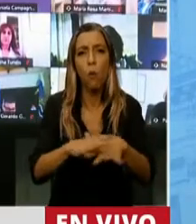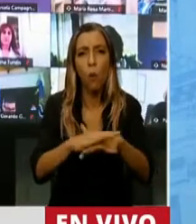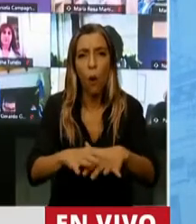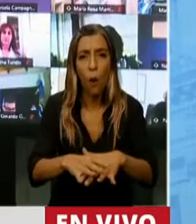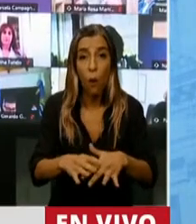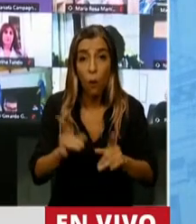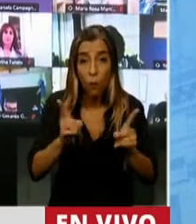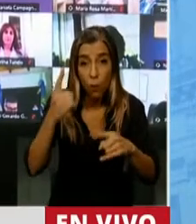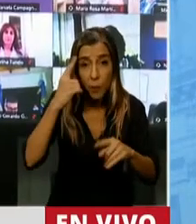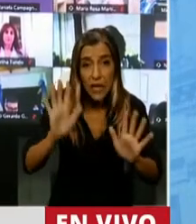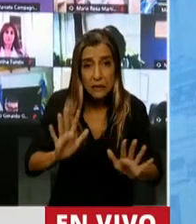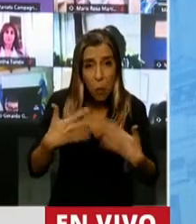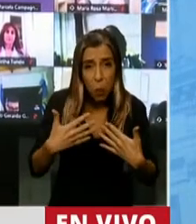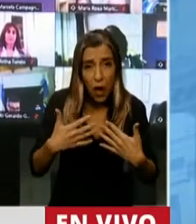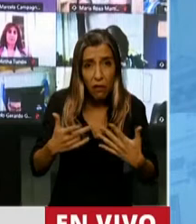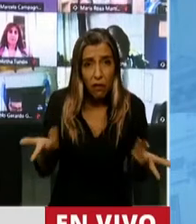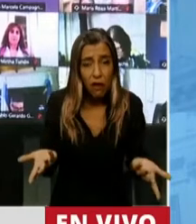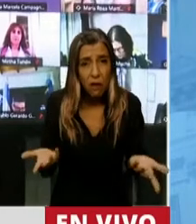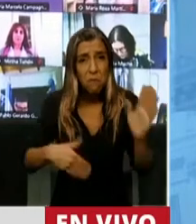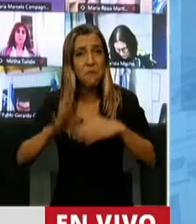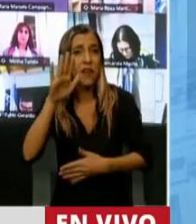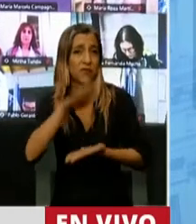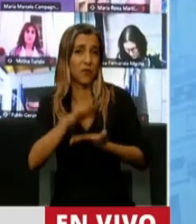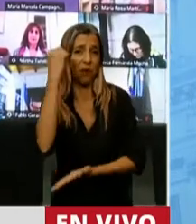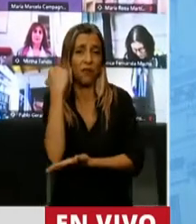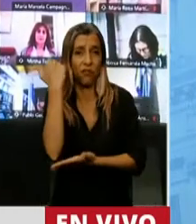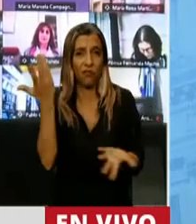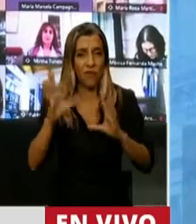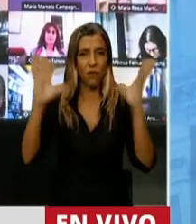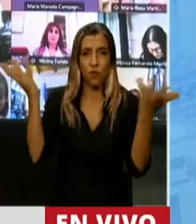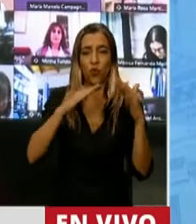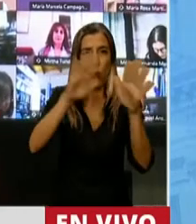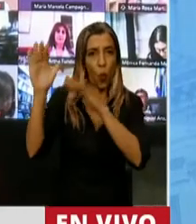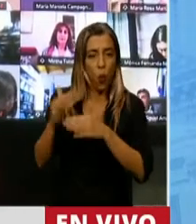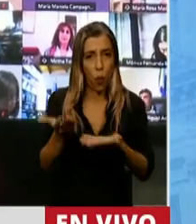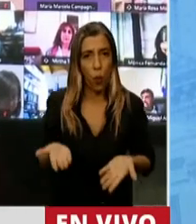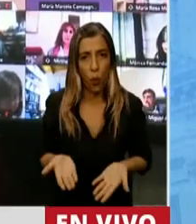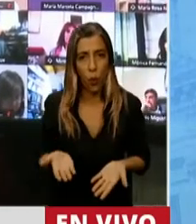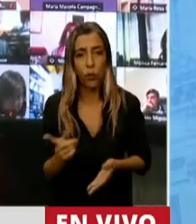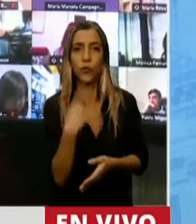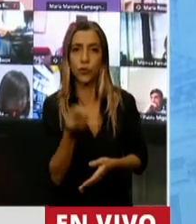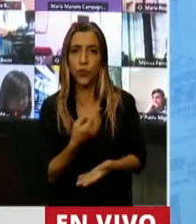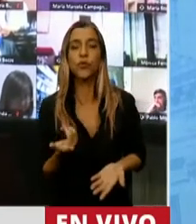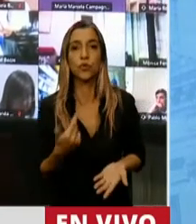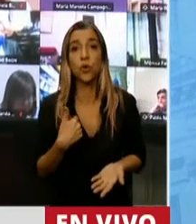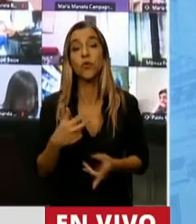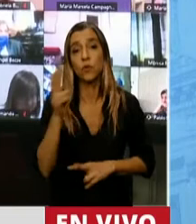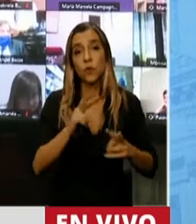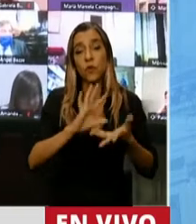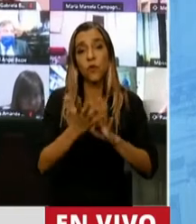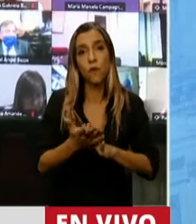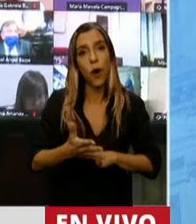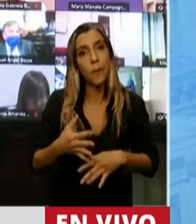absolutas en algún campo y más aún en la economía? Y nosotros hemos elegido el rumbo de la prudencia. En